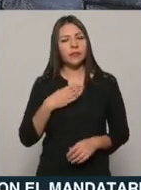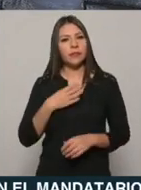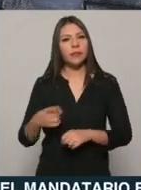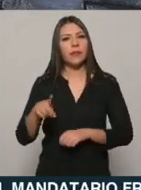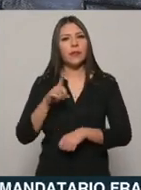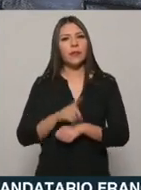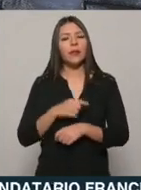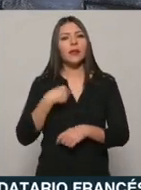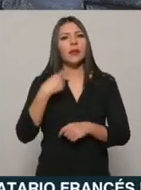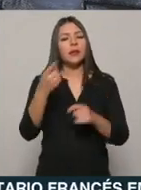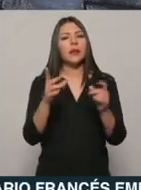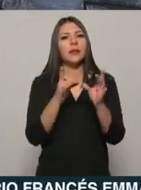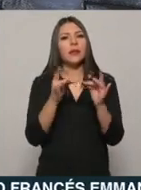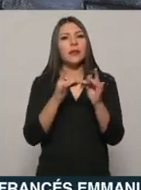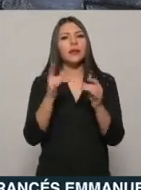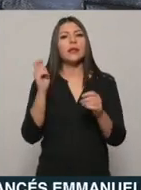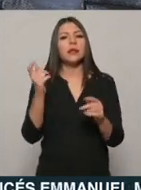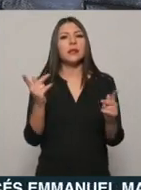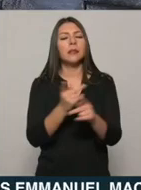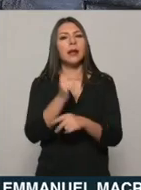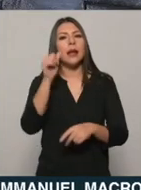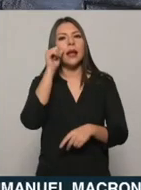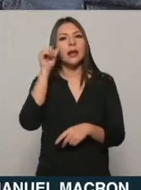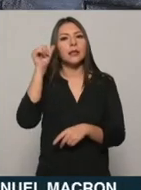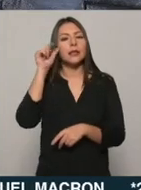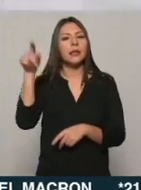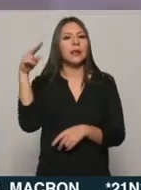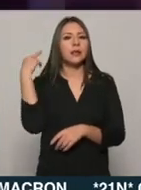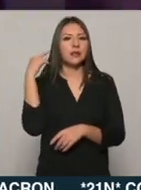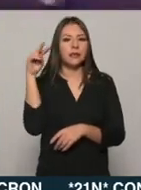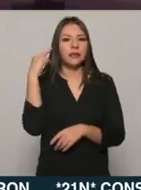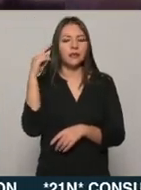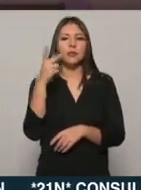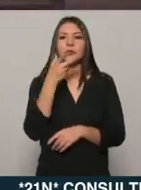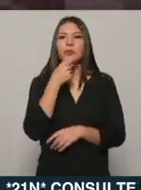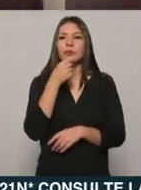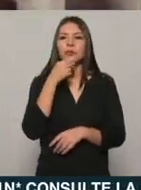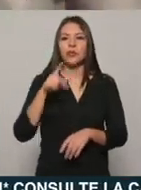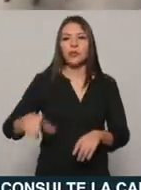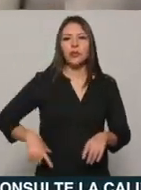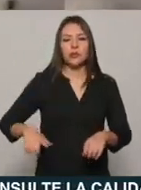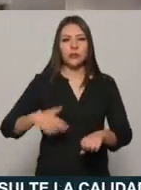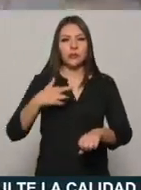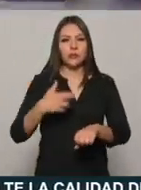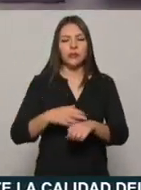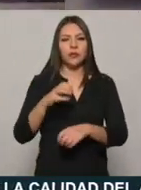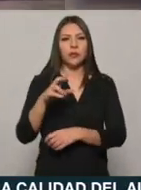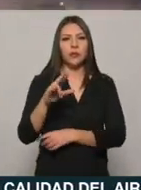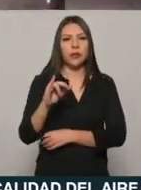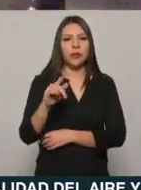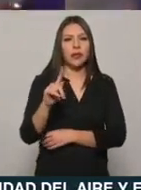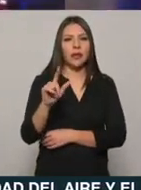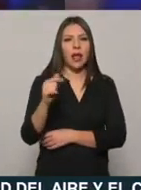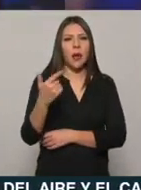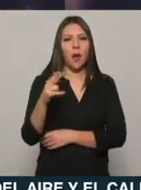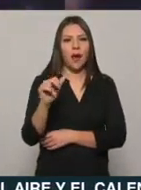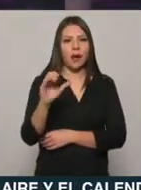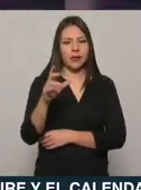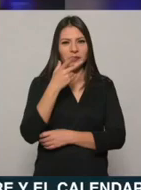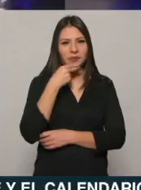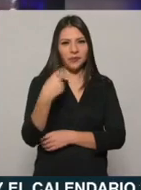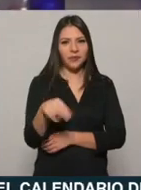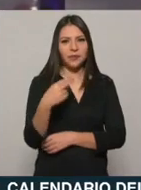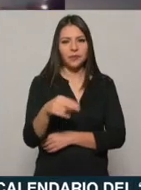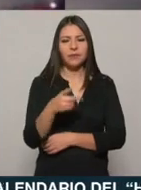sobre los datos ocurridos la noche de ayer en Coatzacoalcos. Te platico que el gobernador Cuitlao García Jiménez informó que los indicios sobre